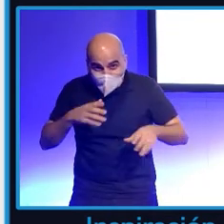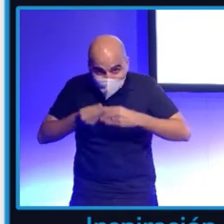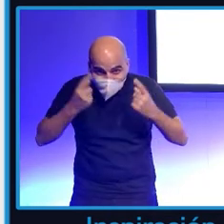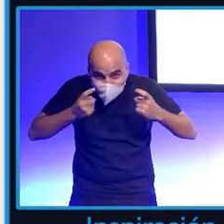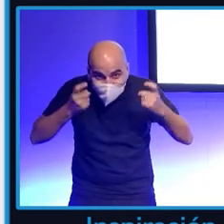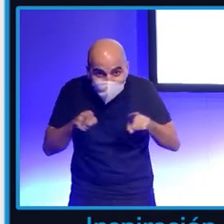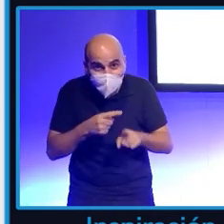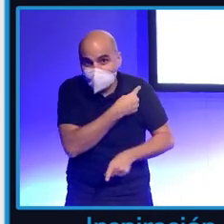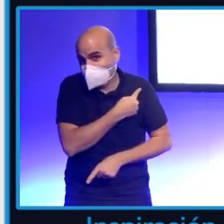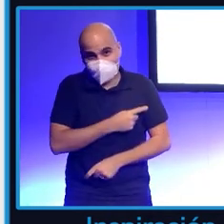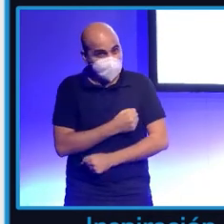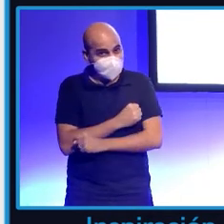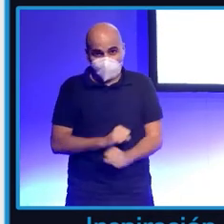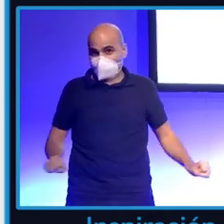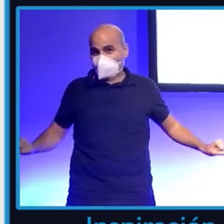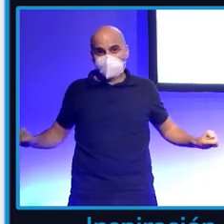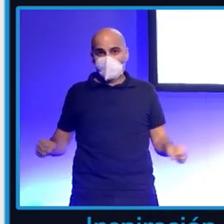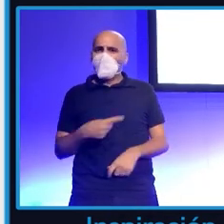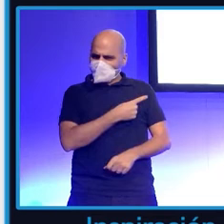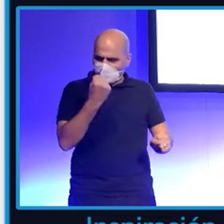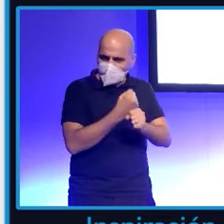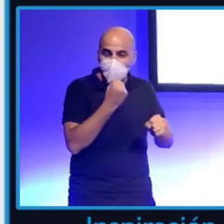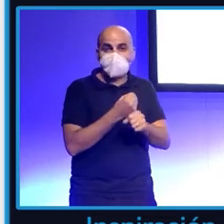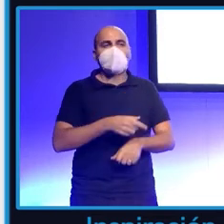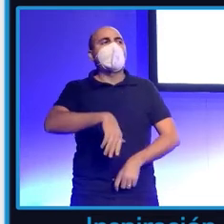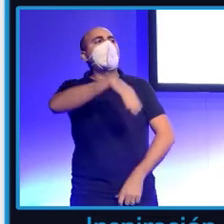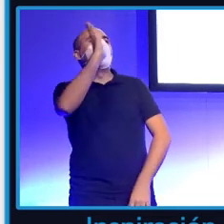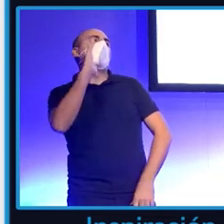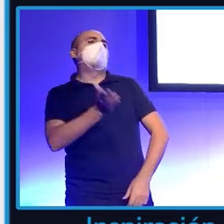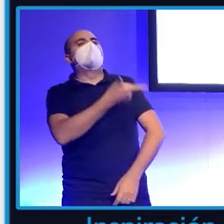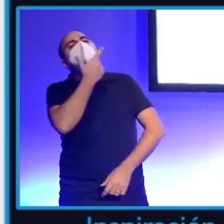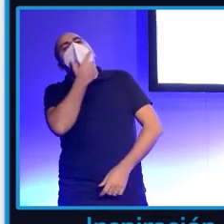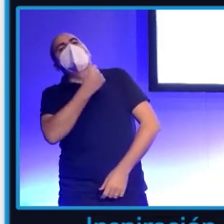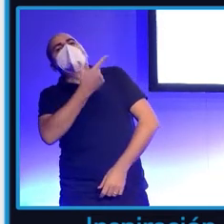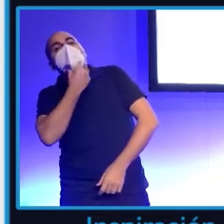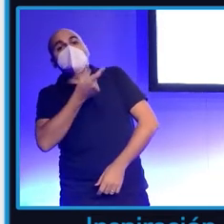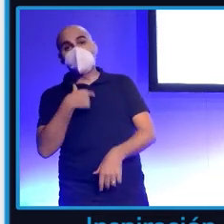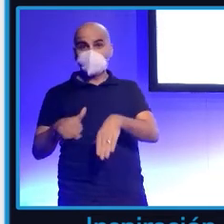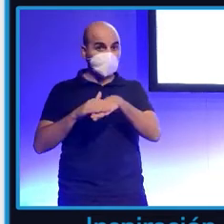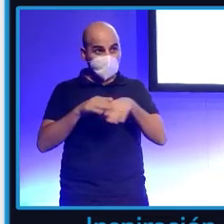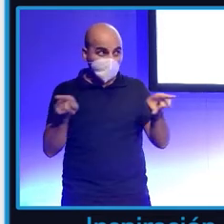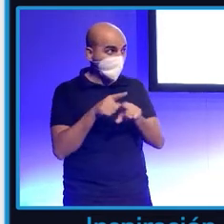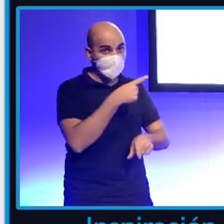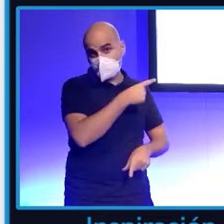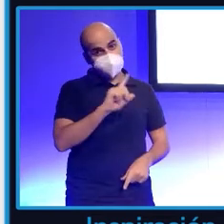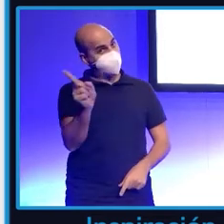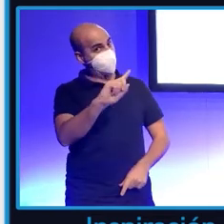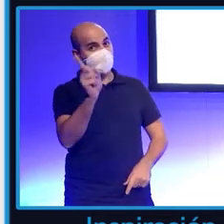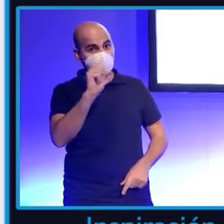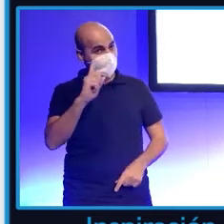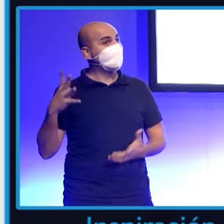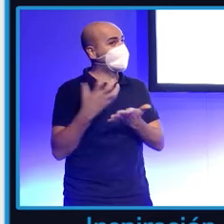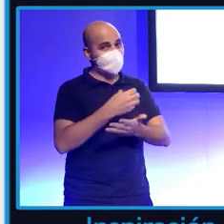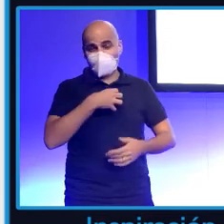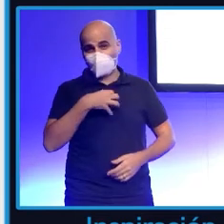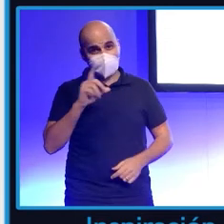mérito, tiene un valor, tiene un trabajo y el problema es que la gente se piensa que todo el mundo puede ser Dulceida y no. Lo siento mucho. No todo el mundo puede ser influencer. Hay que trabajar, que tener